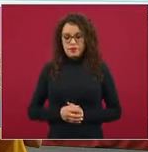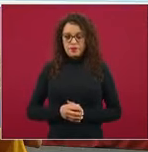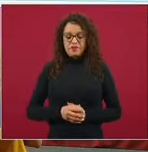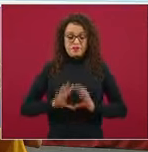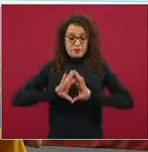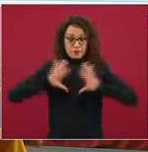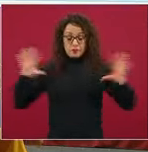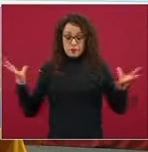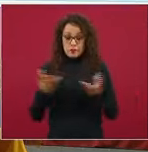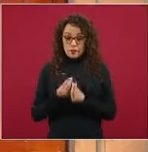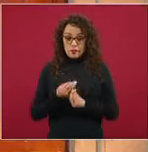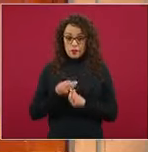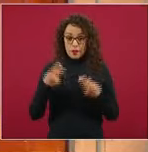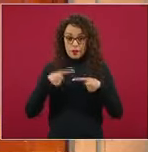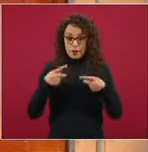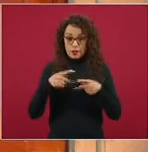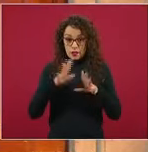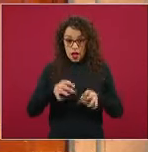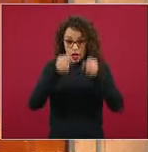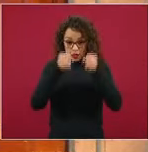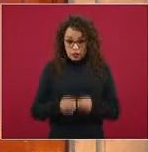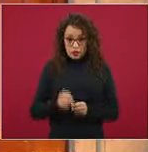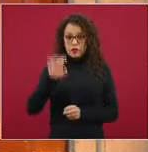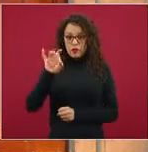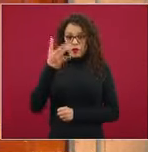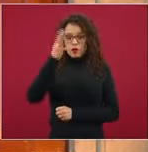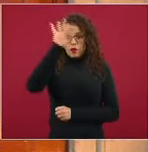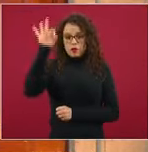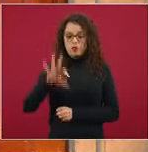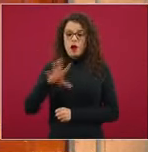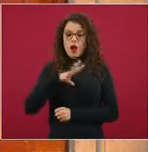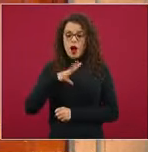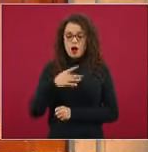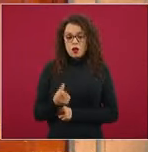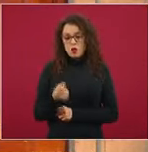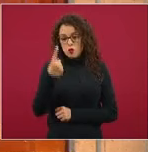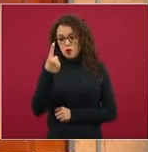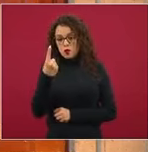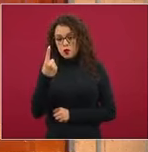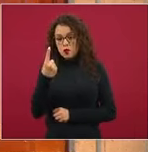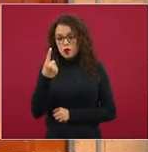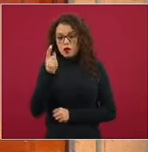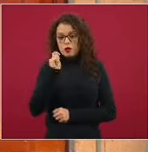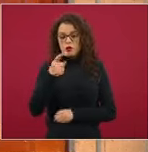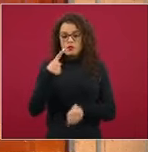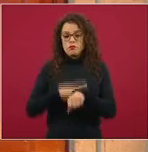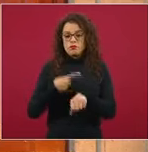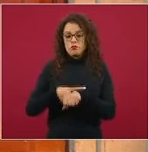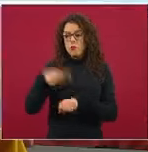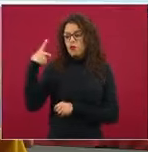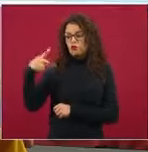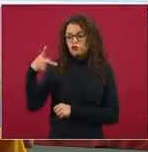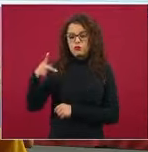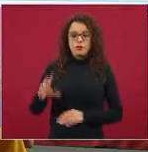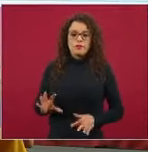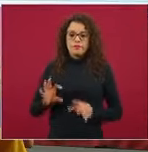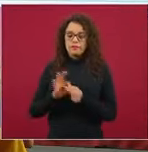todas las personas que fueron confirmadas tenían al menos una comorbilidad